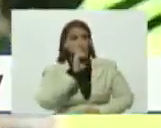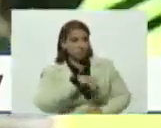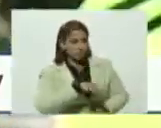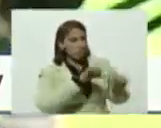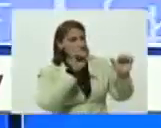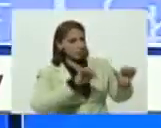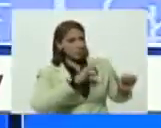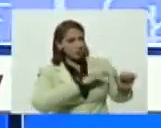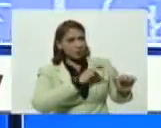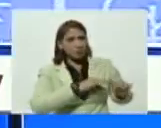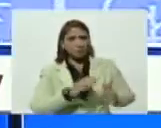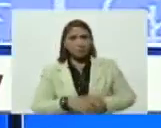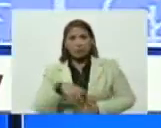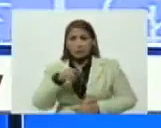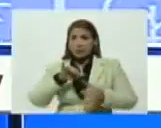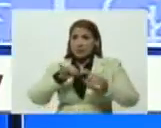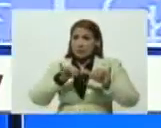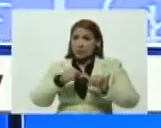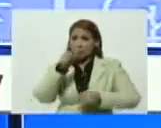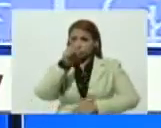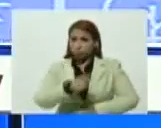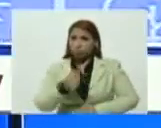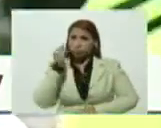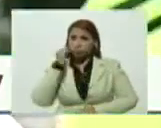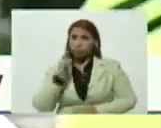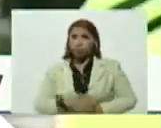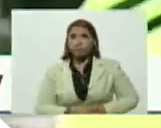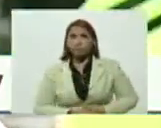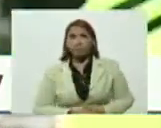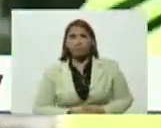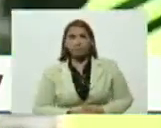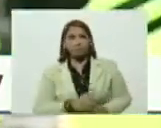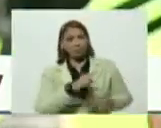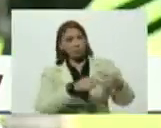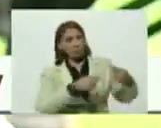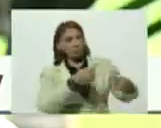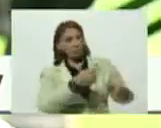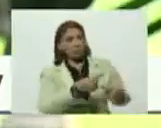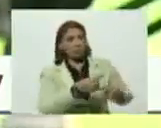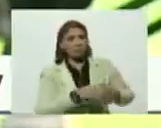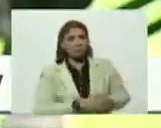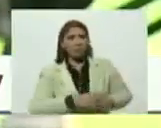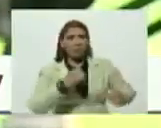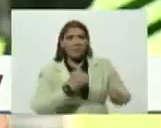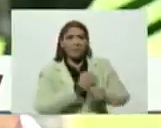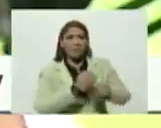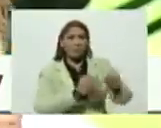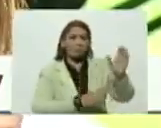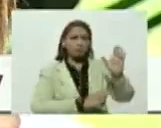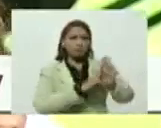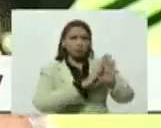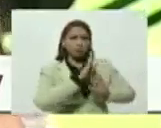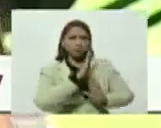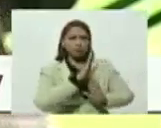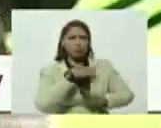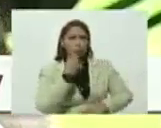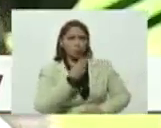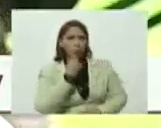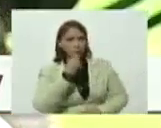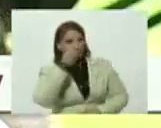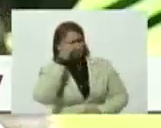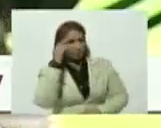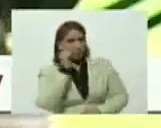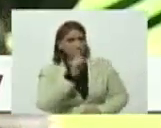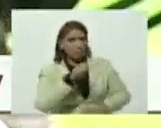socialista ingeniera también. De sistema socialista. Bueno, presidente, luego de eso fui trabajando en la Juventud del Partido, asumí